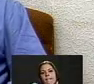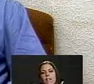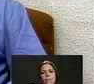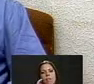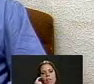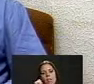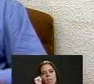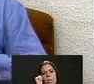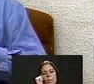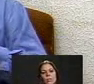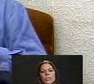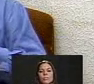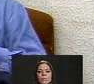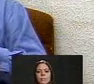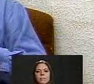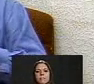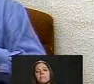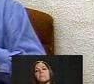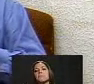Bueno, sí, esto es cierto.